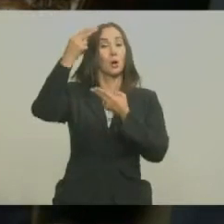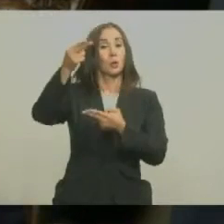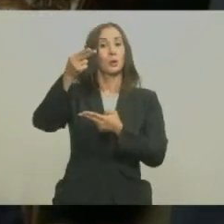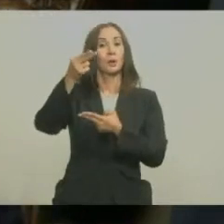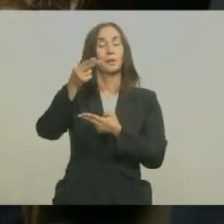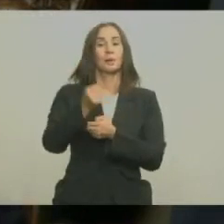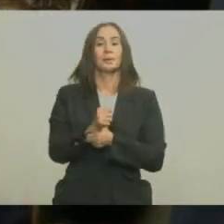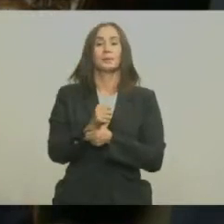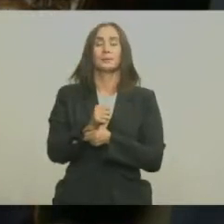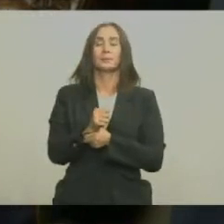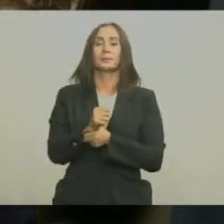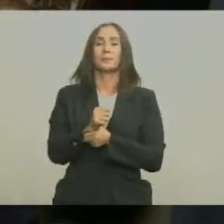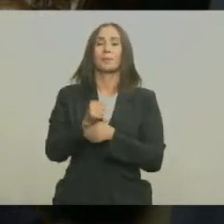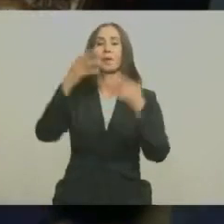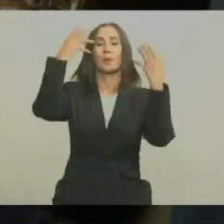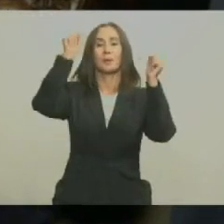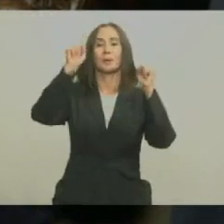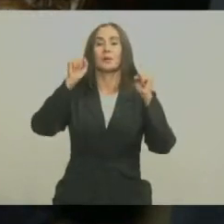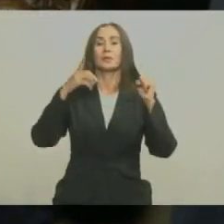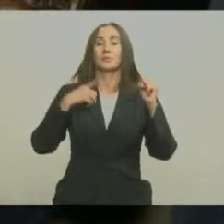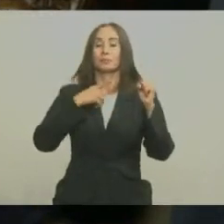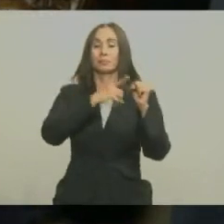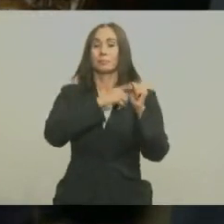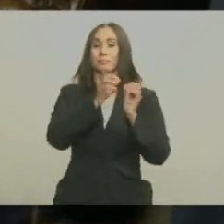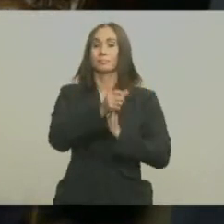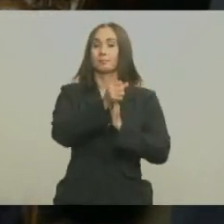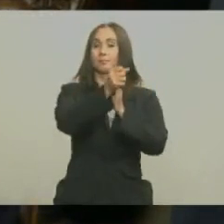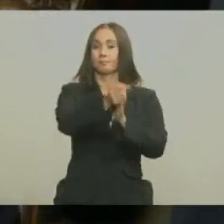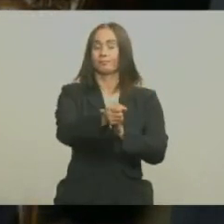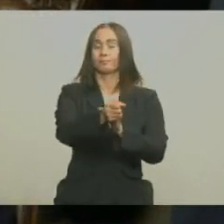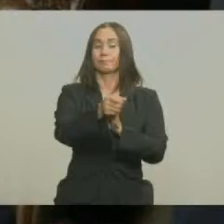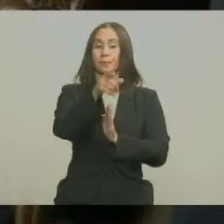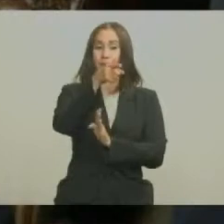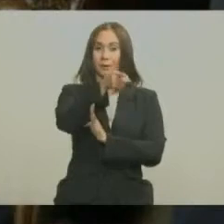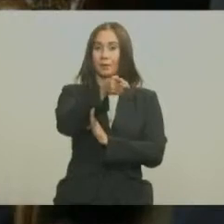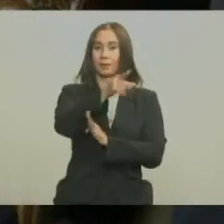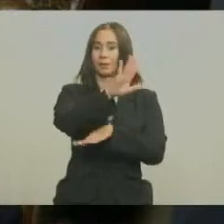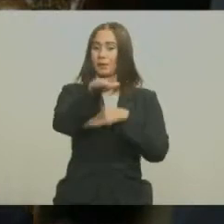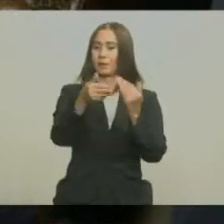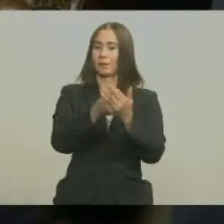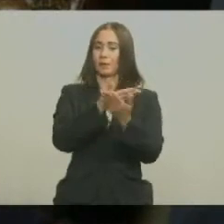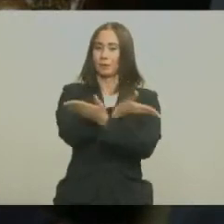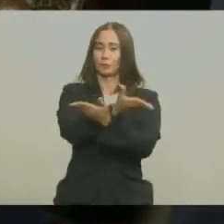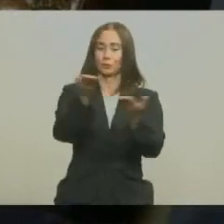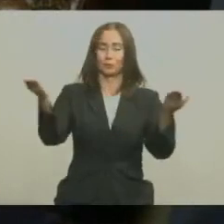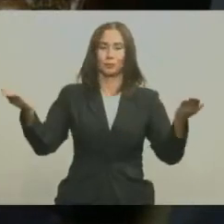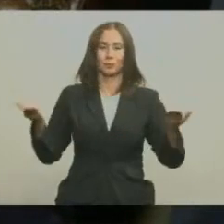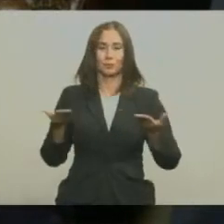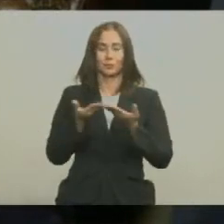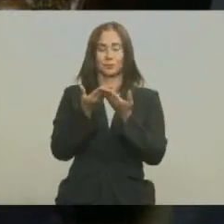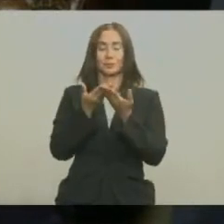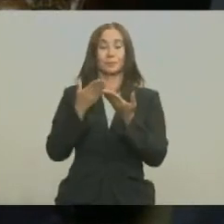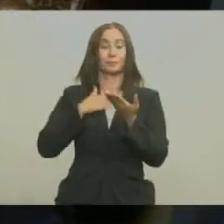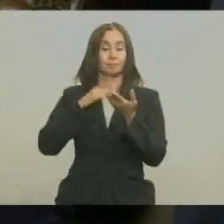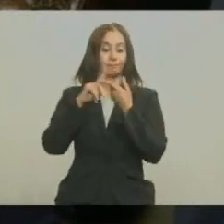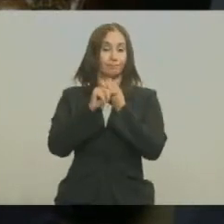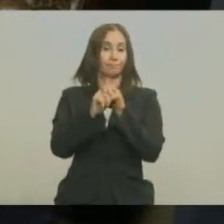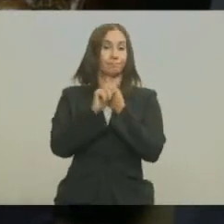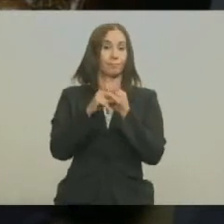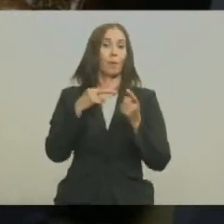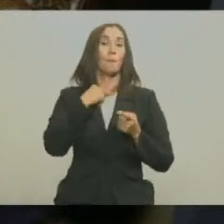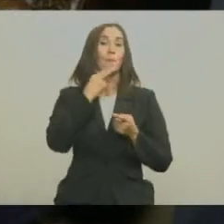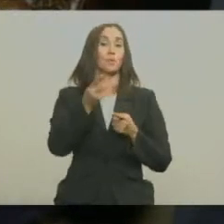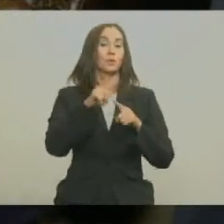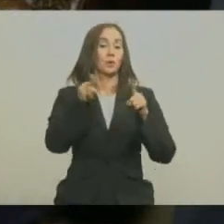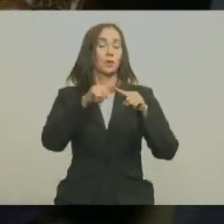Pacheco, presidente de la Cámara de Diputados, y en él a todos y cada uno de mis colegas